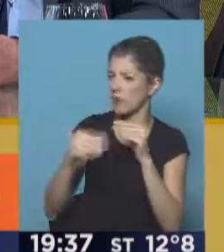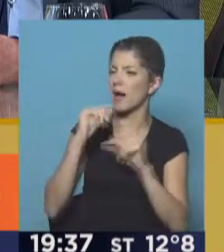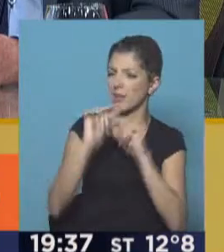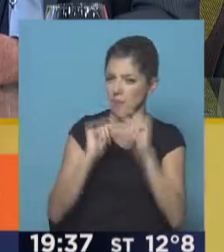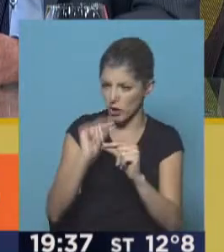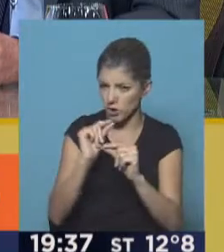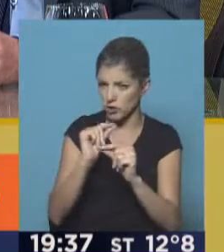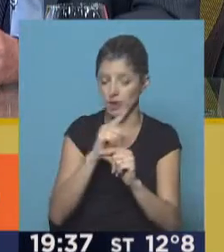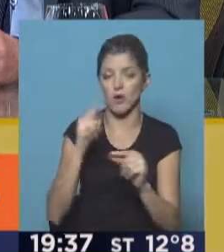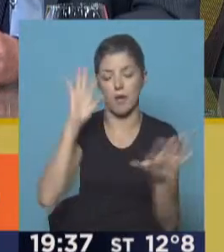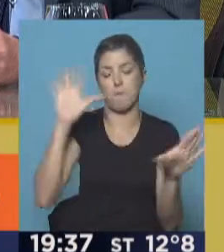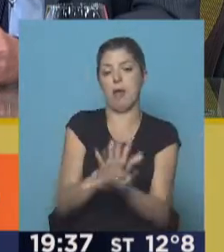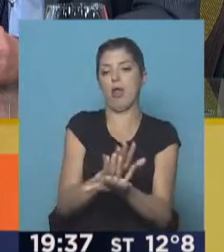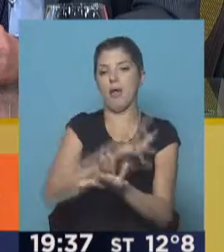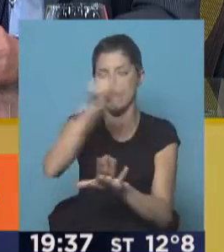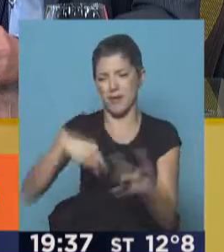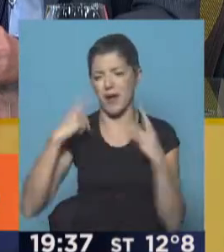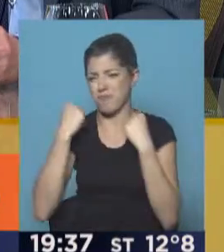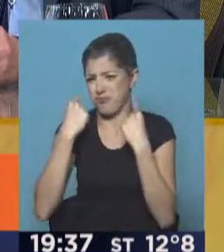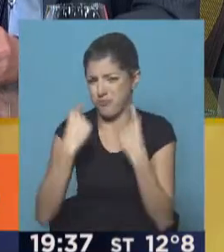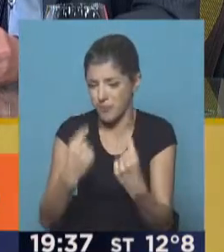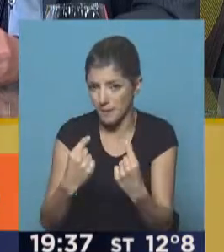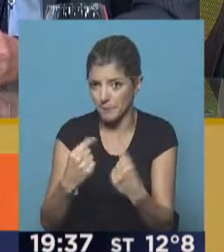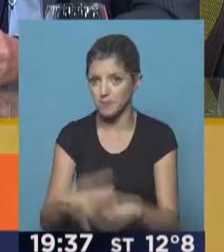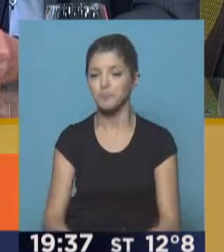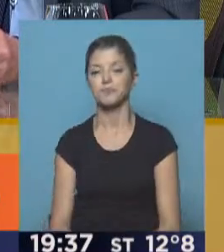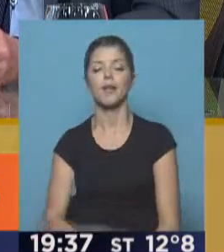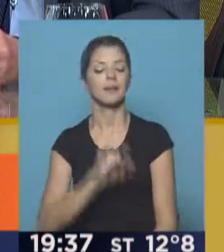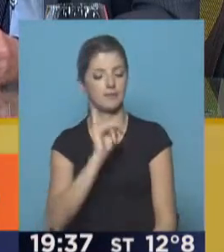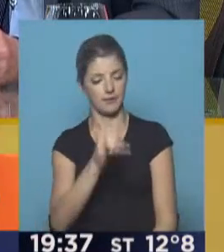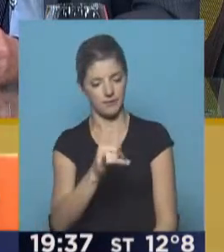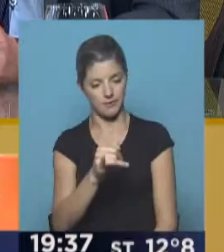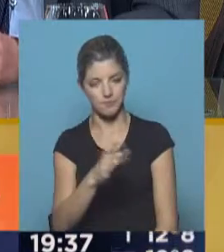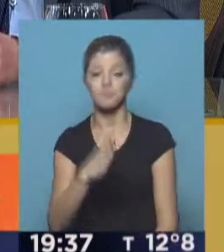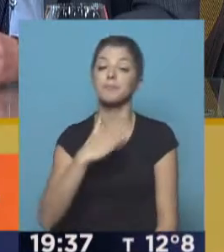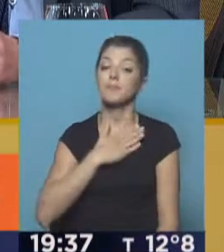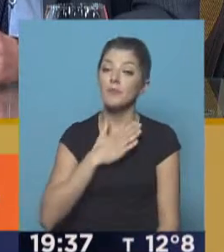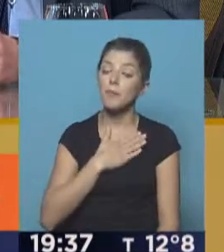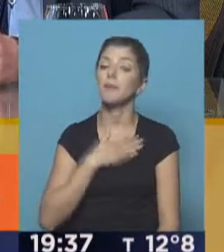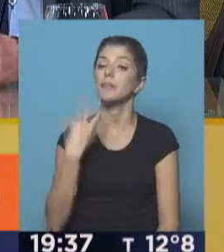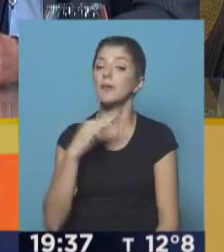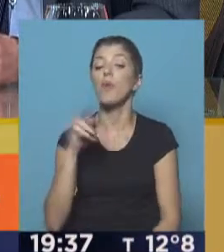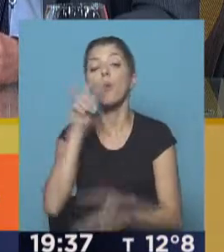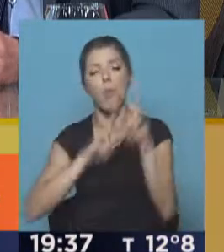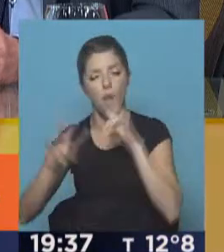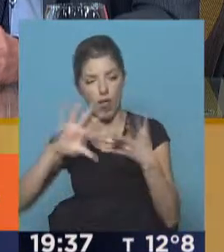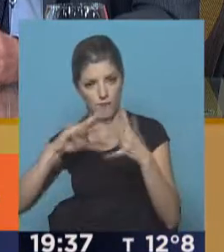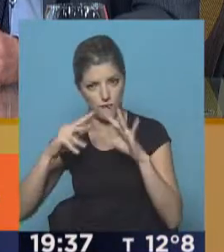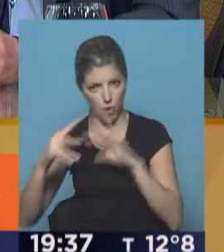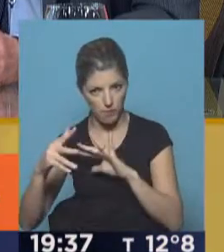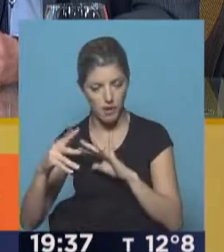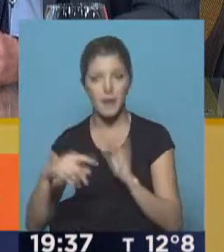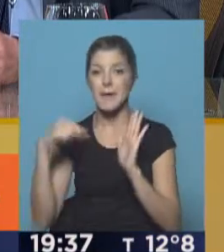claro, y genere las quejas, claro, y protestas que está generando en todo el país. Seguro. ¿No? Yo pienso que hay que buscar estos paliativos, estas medidas atenuantes, pero de ninguna